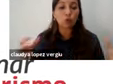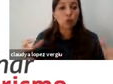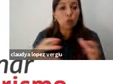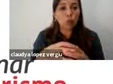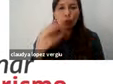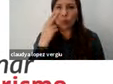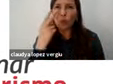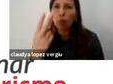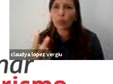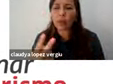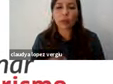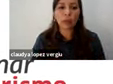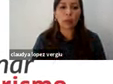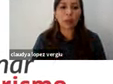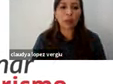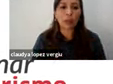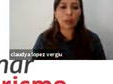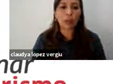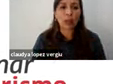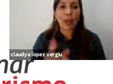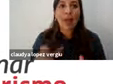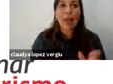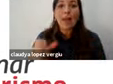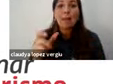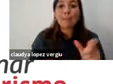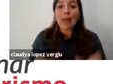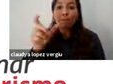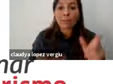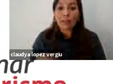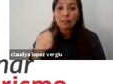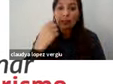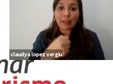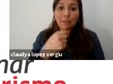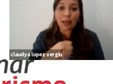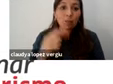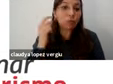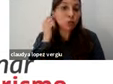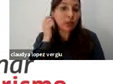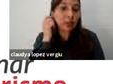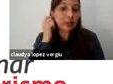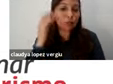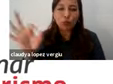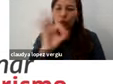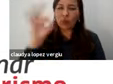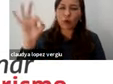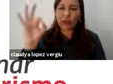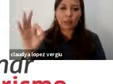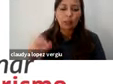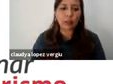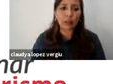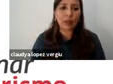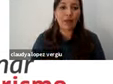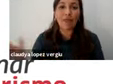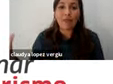encontrar empresas lideradas por mujeres, así como empresas en las que forman parte mujeres dentro de la cadena